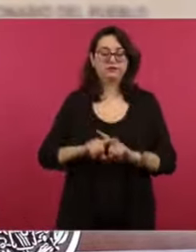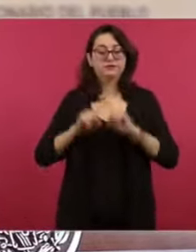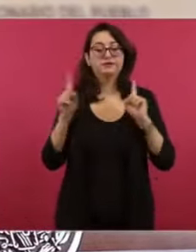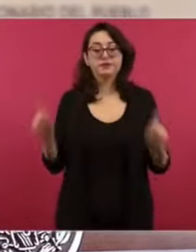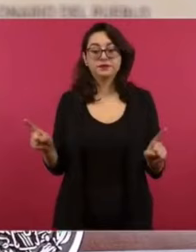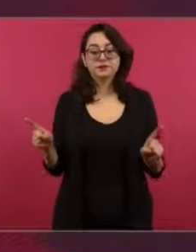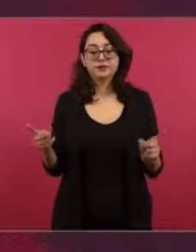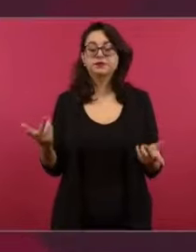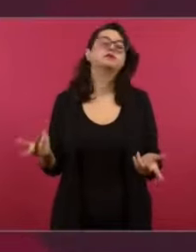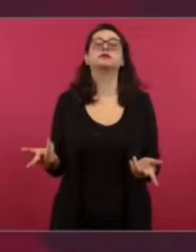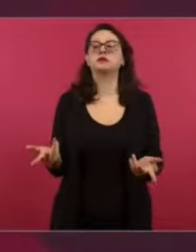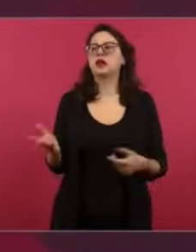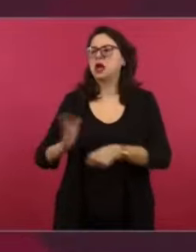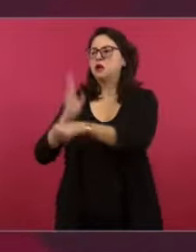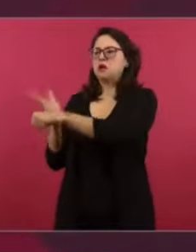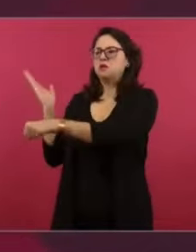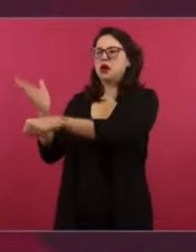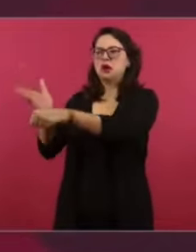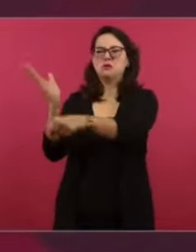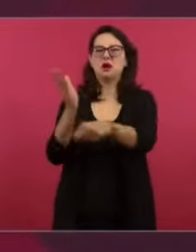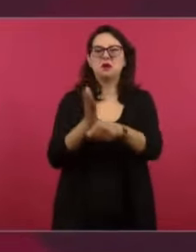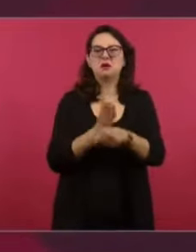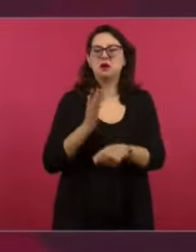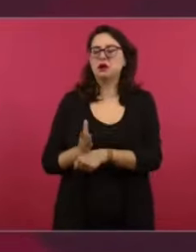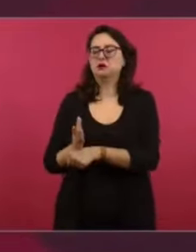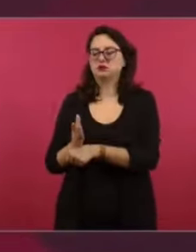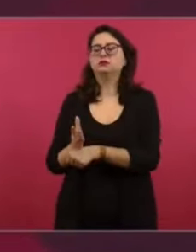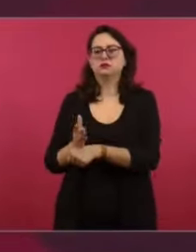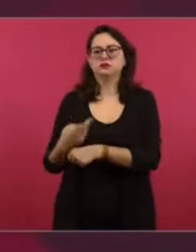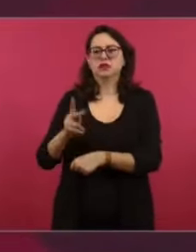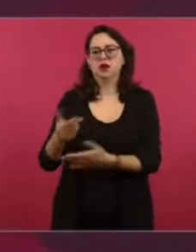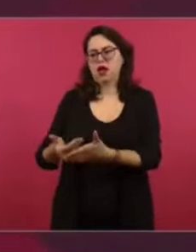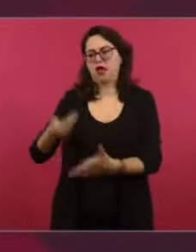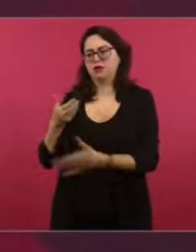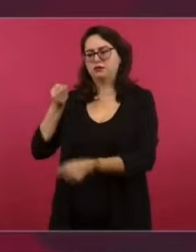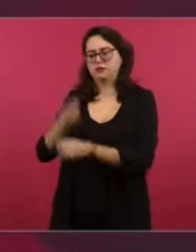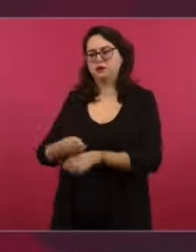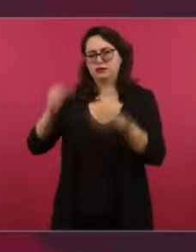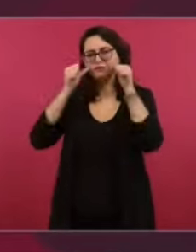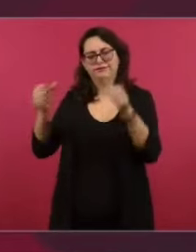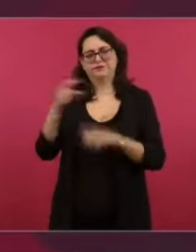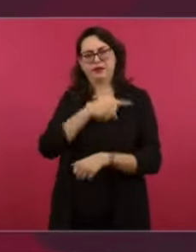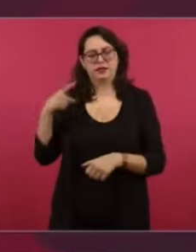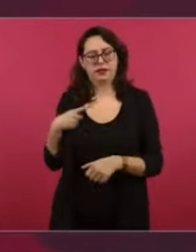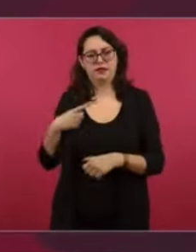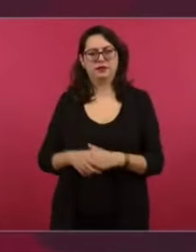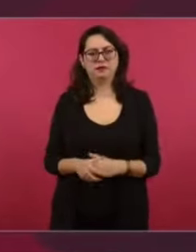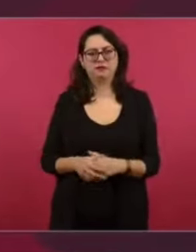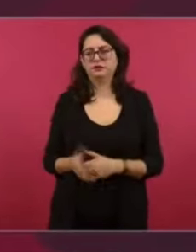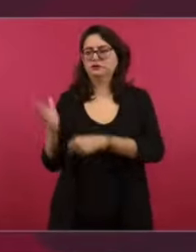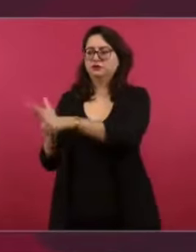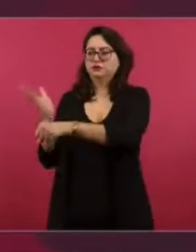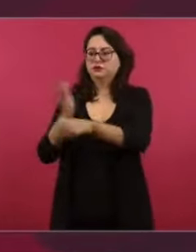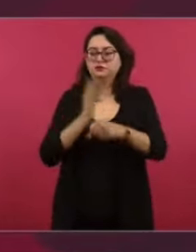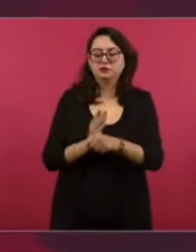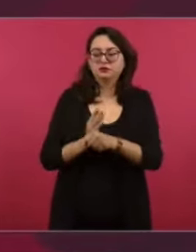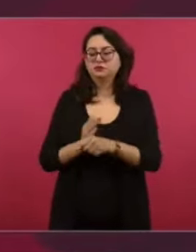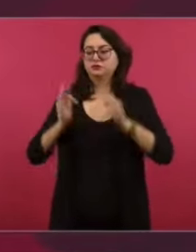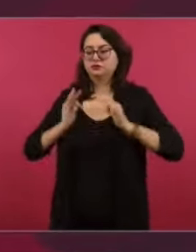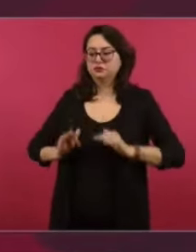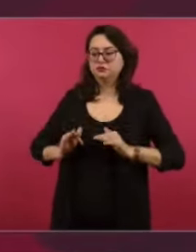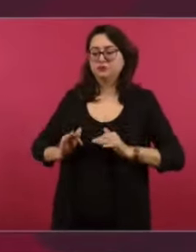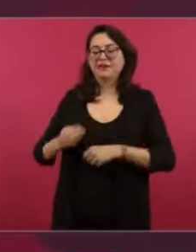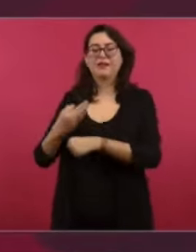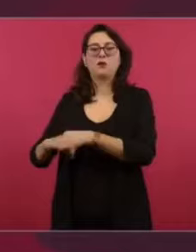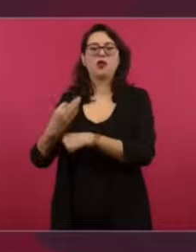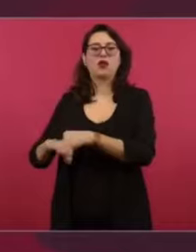se trata solo de aplicar medidas coercitivas. La paz duradera se consigue con